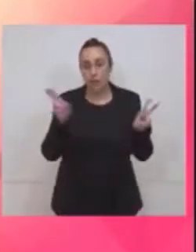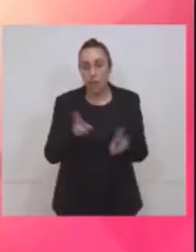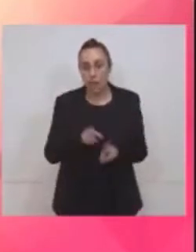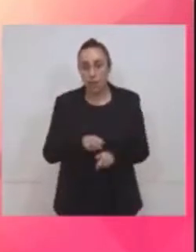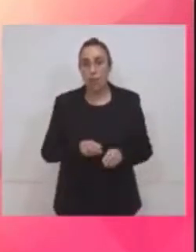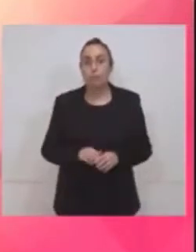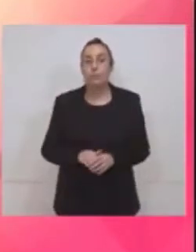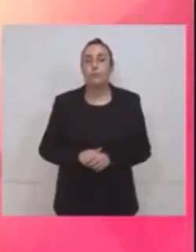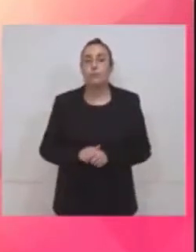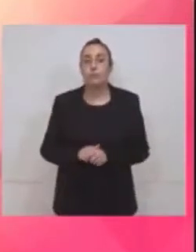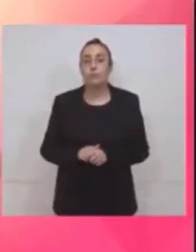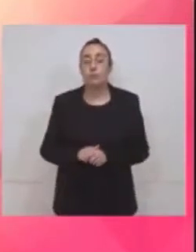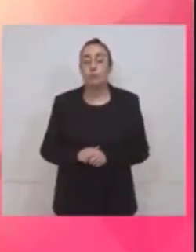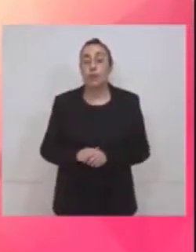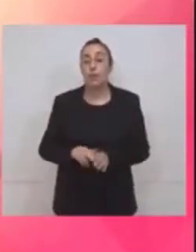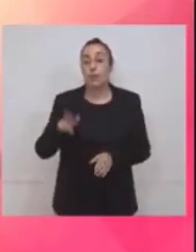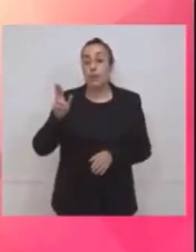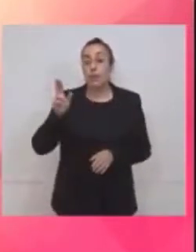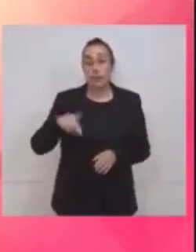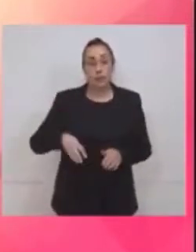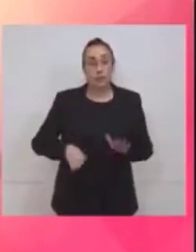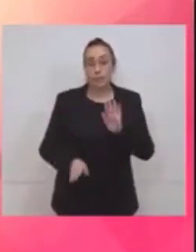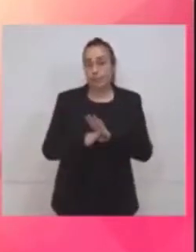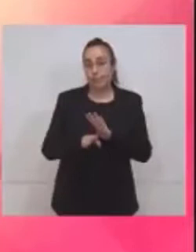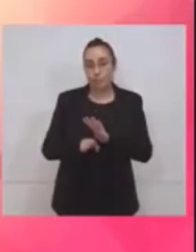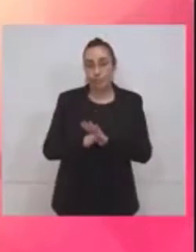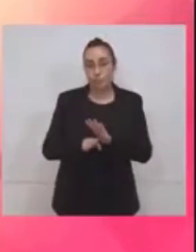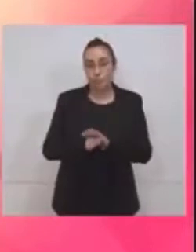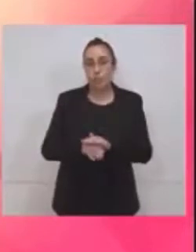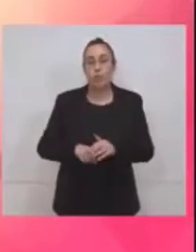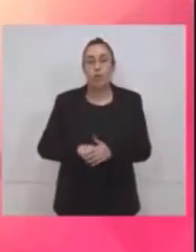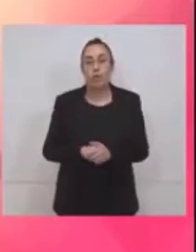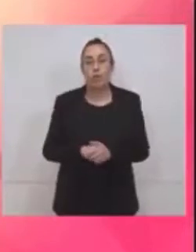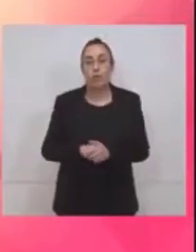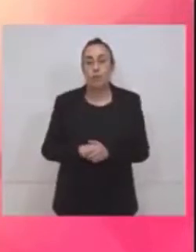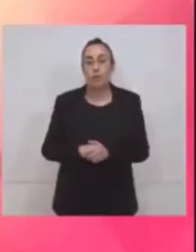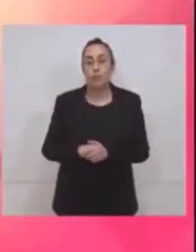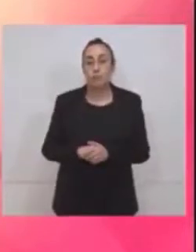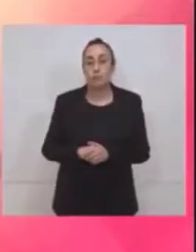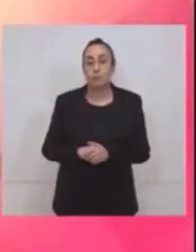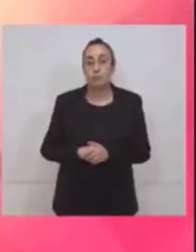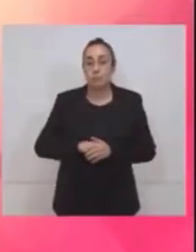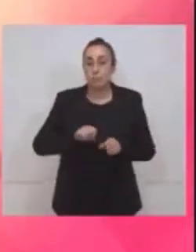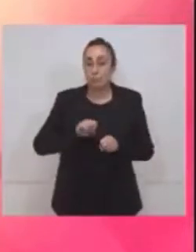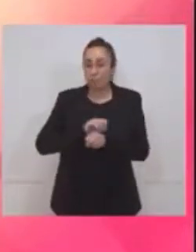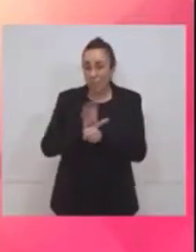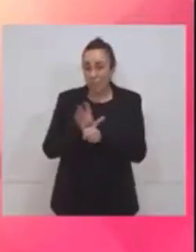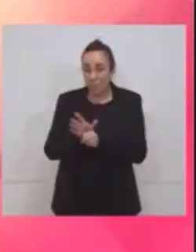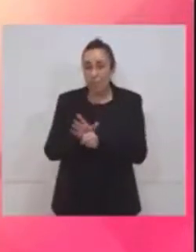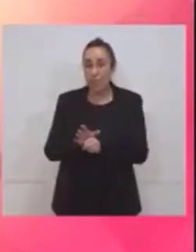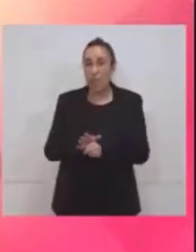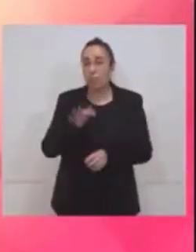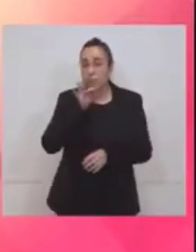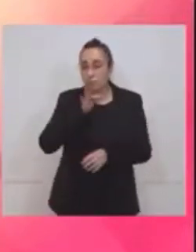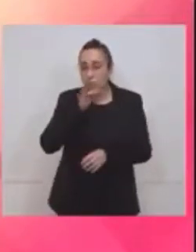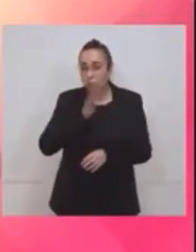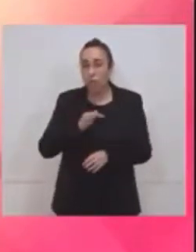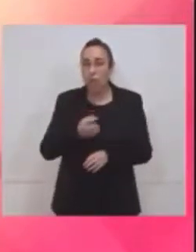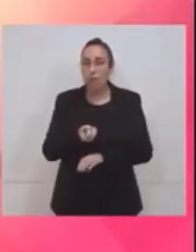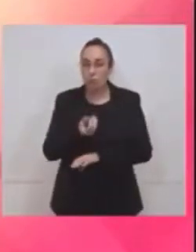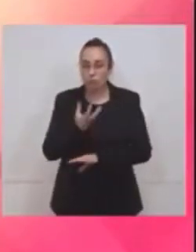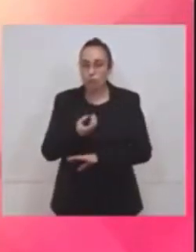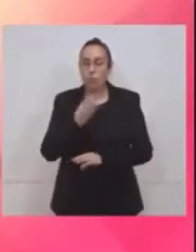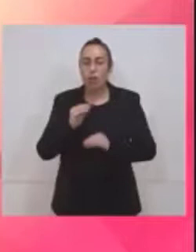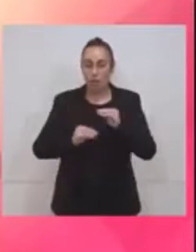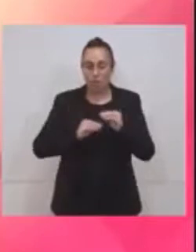sacar fuerzas y llevar a cabo el homenaje al Cieto en plena pandemia. A continuación, os dejamos con un vídeo